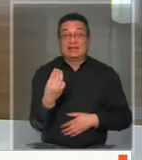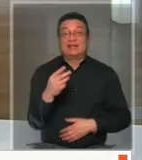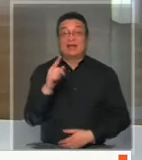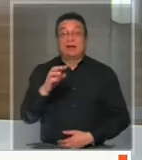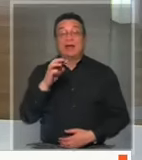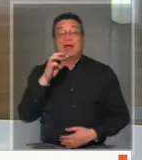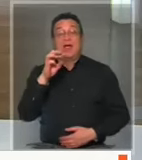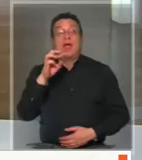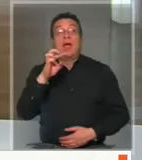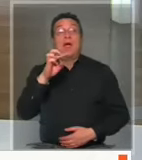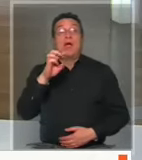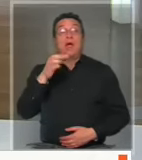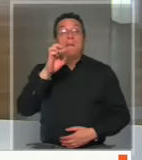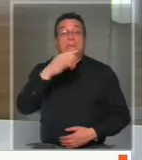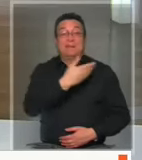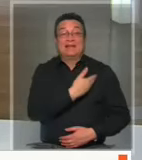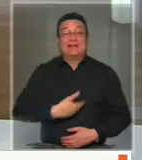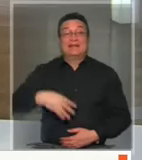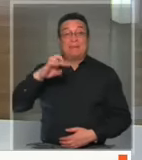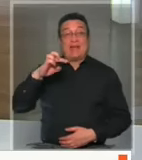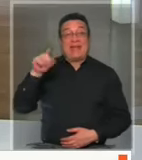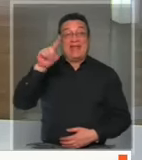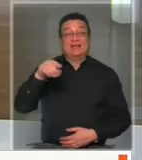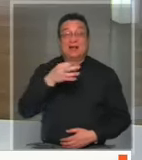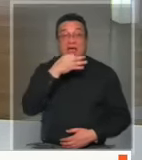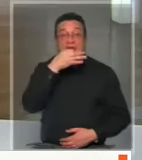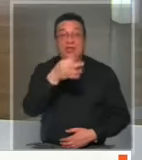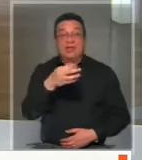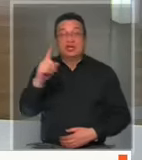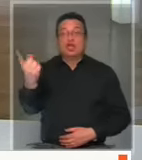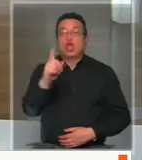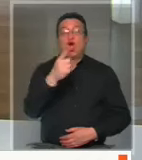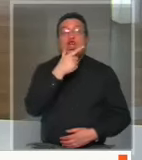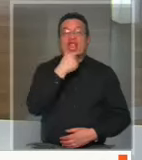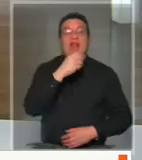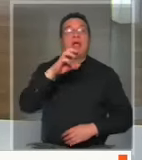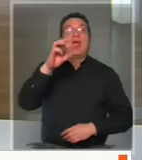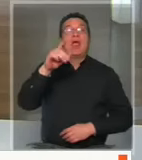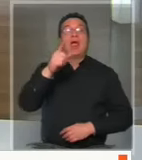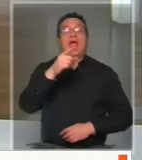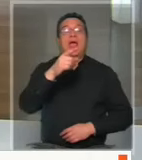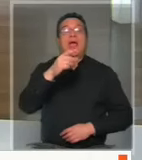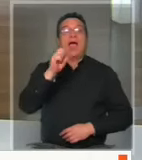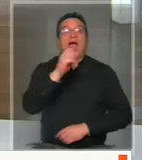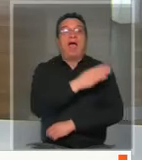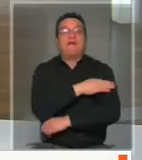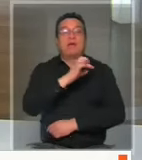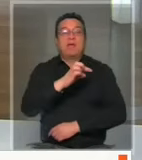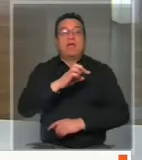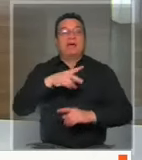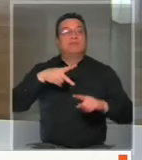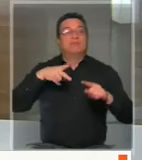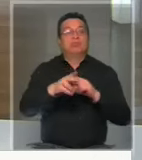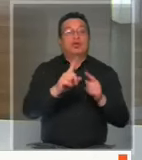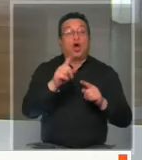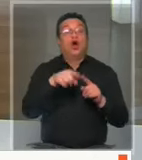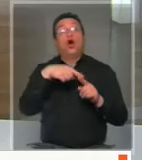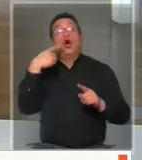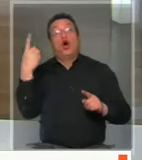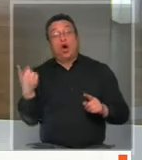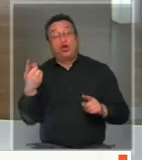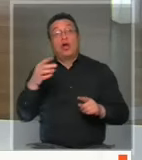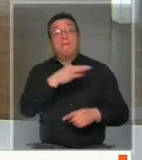el oficialismo no está por terminar con las AFP. Pero minutos después fue la propia ministra del Trabajo, Janet Jara, quien rebatió a